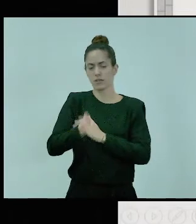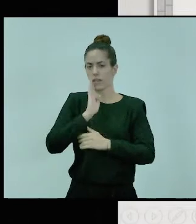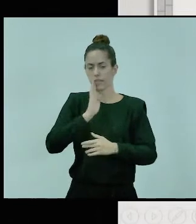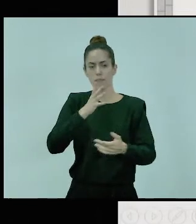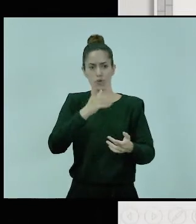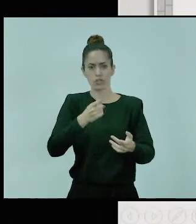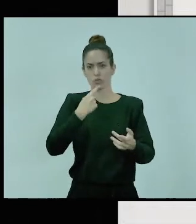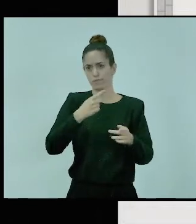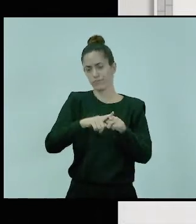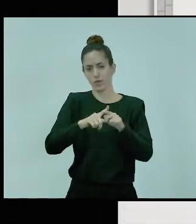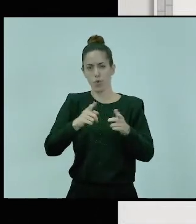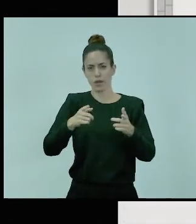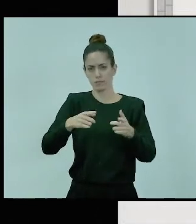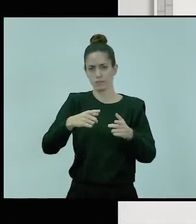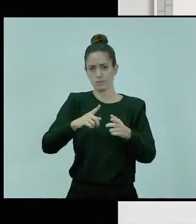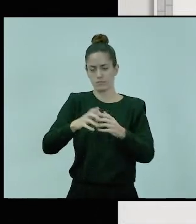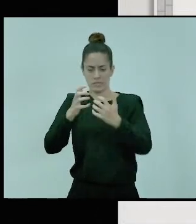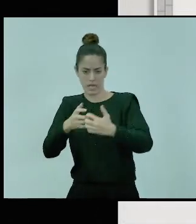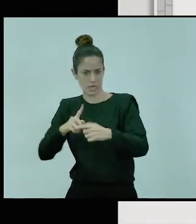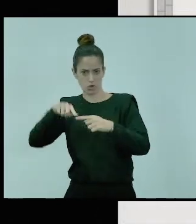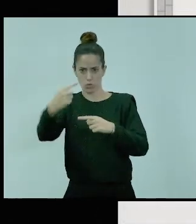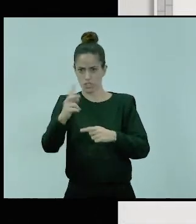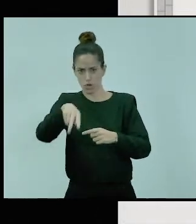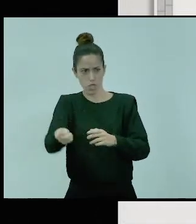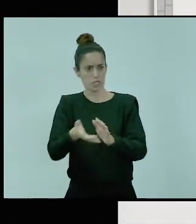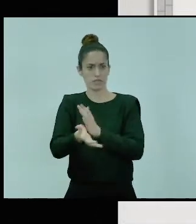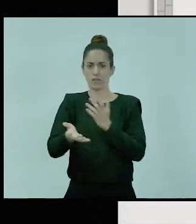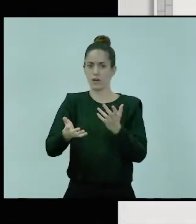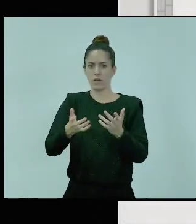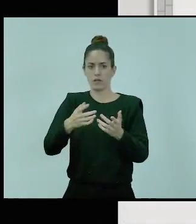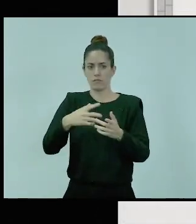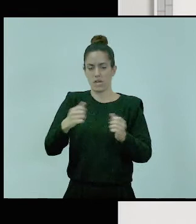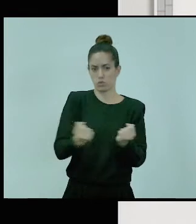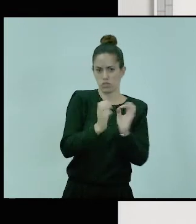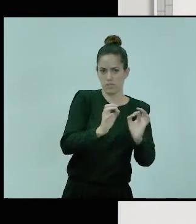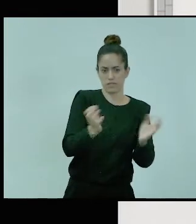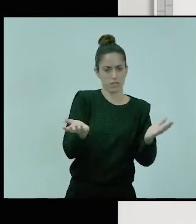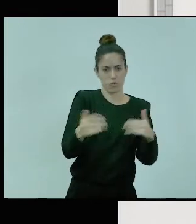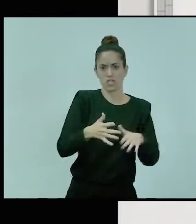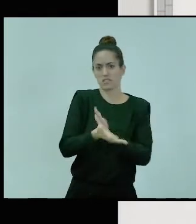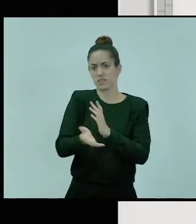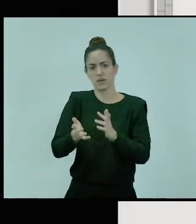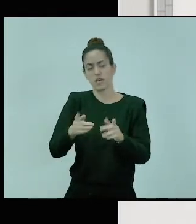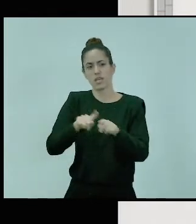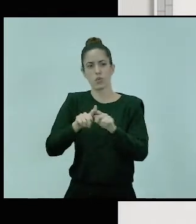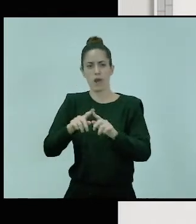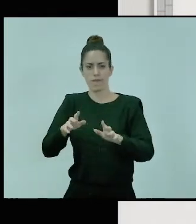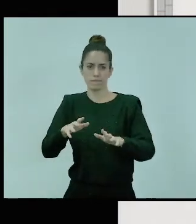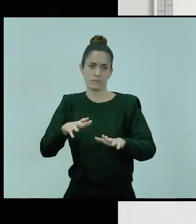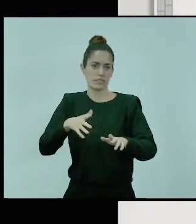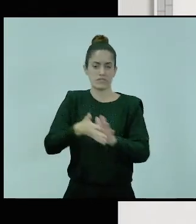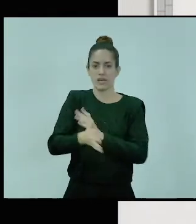diciendo que no era producto de la guerra, no era producto de ningún tipo de actuación, sino que tenía que haber venido un